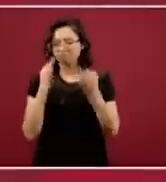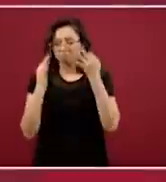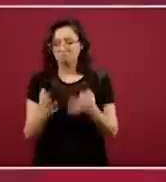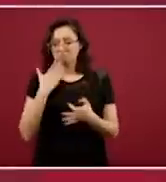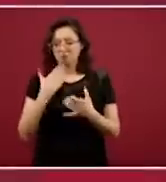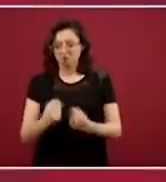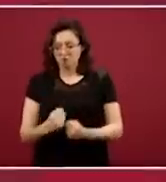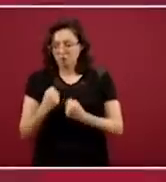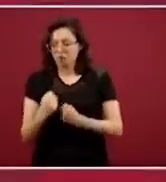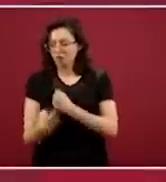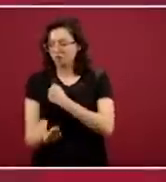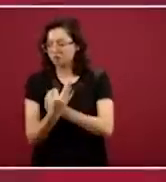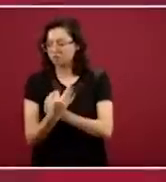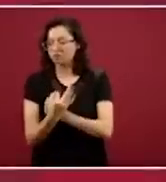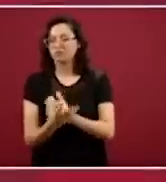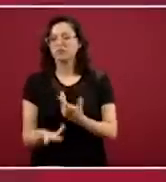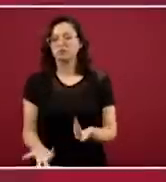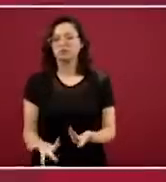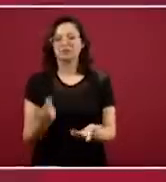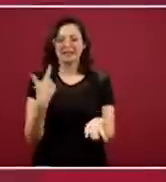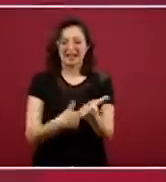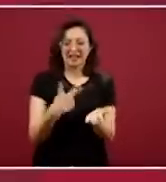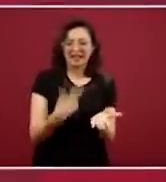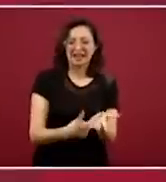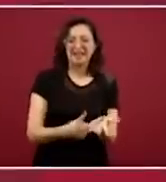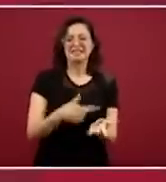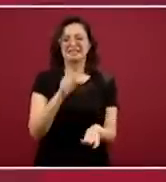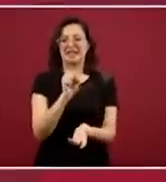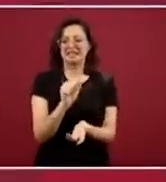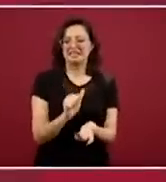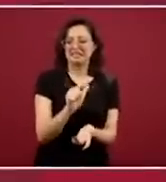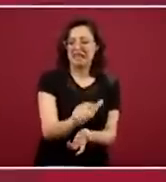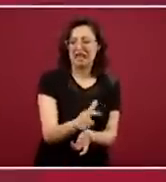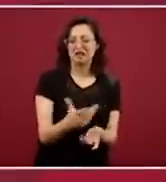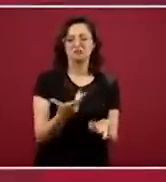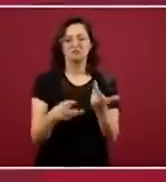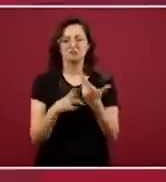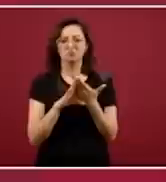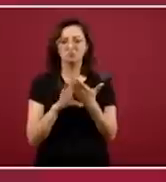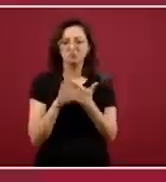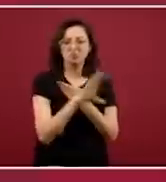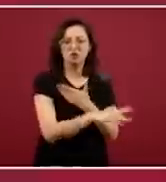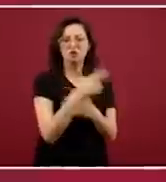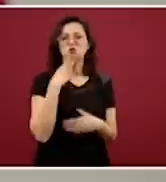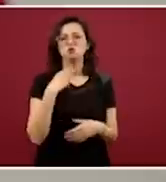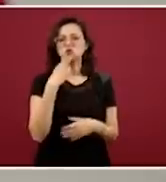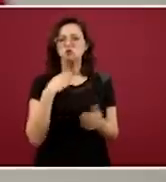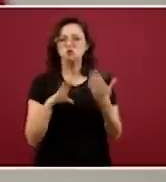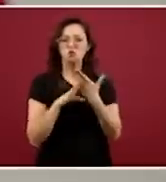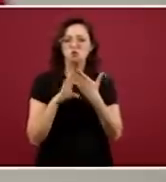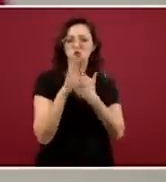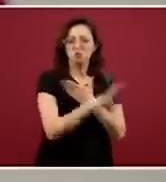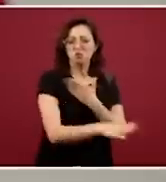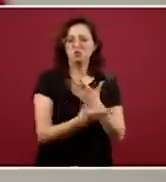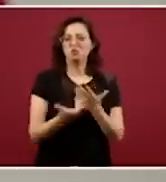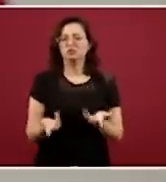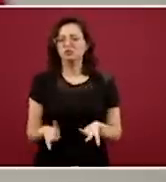no exceso de calorías, exceso de grasas, exceso de sal, exceso de azúcares